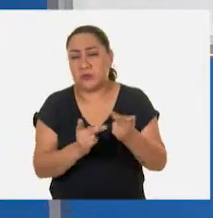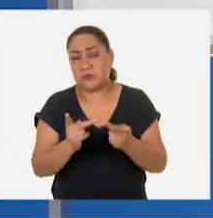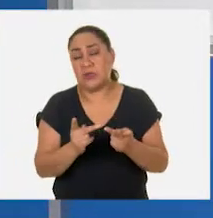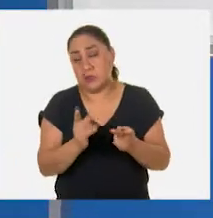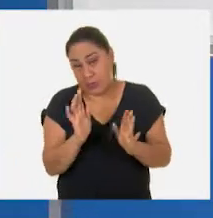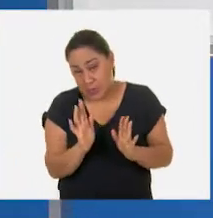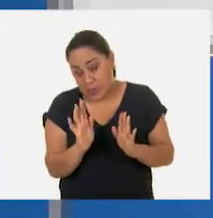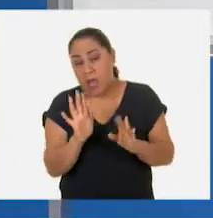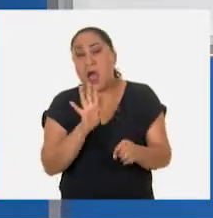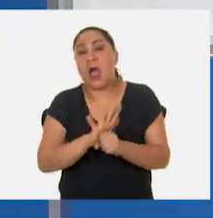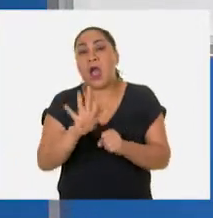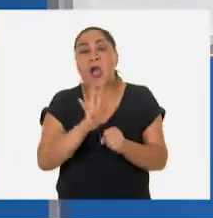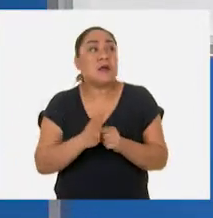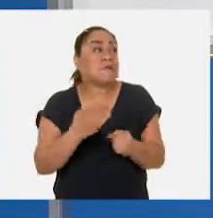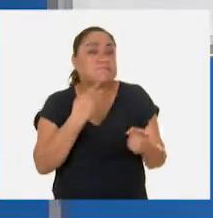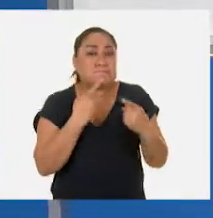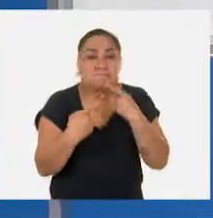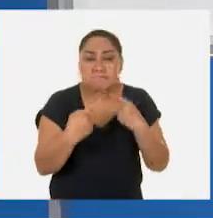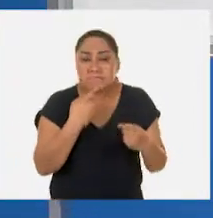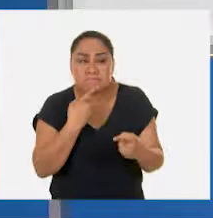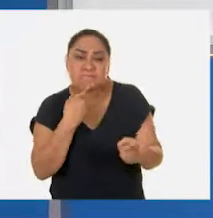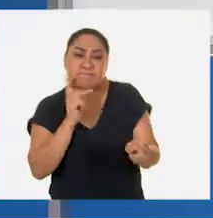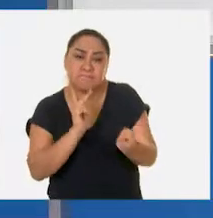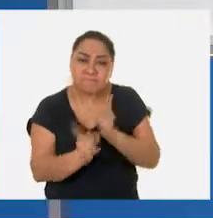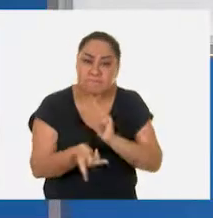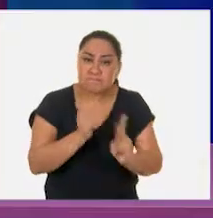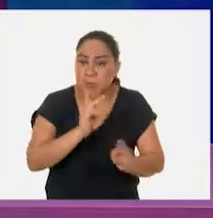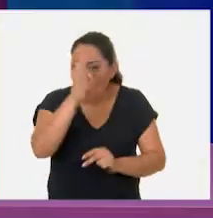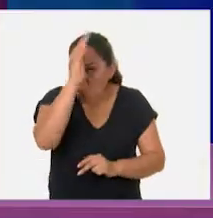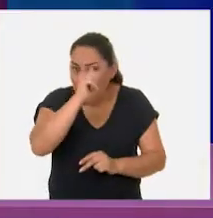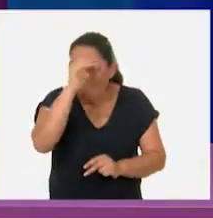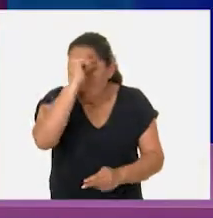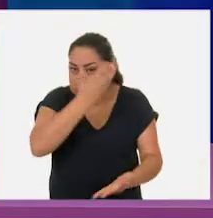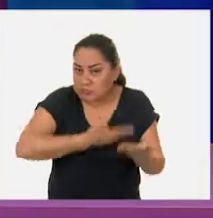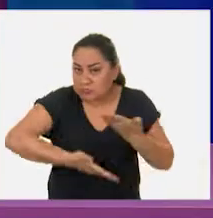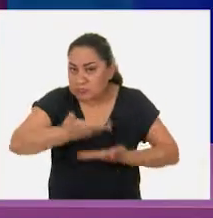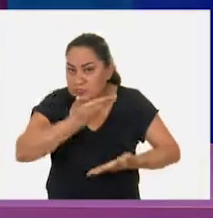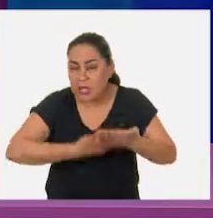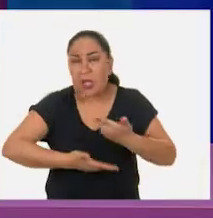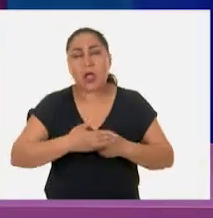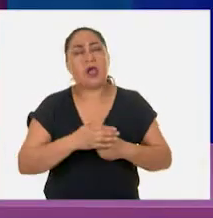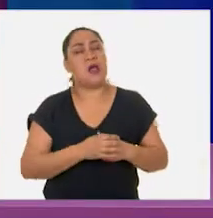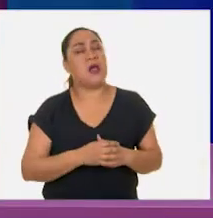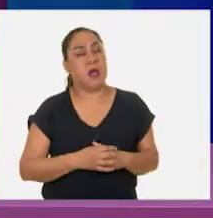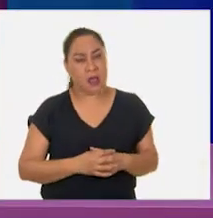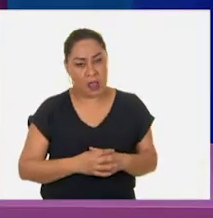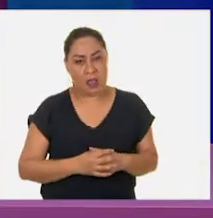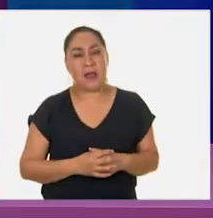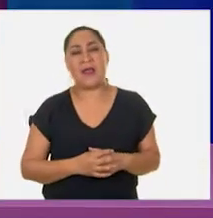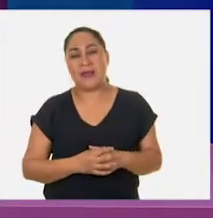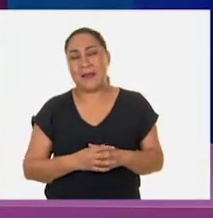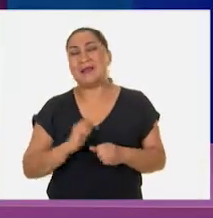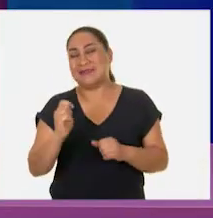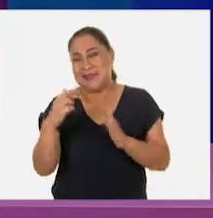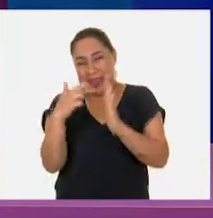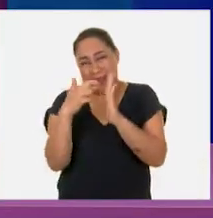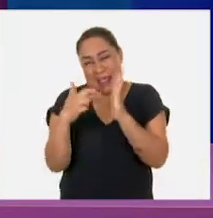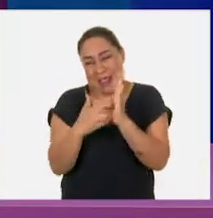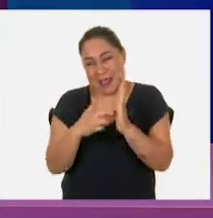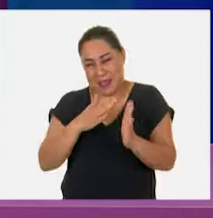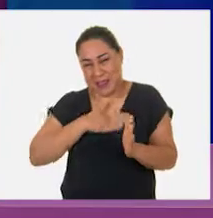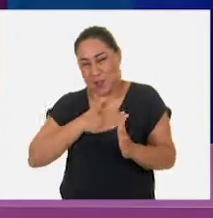al acuerdo mediante el diálogo y la negociación. O sea que, en el caso del reglamento de mi